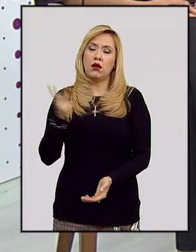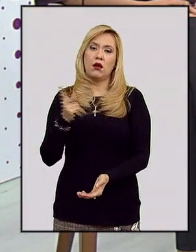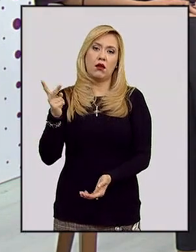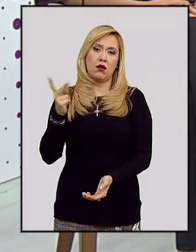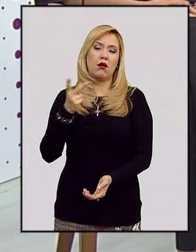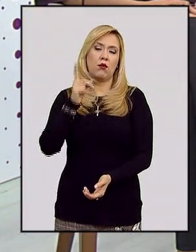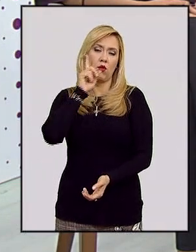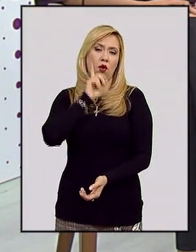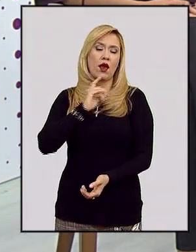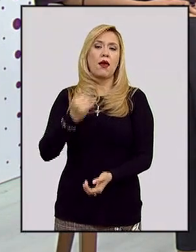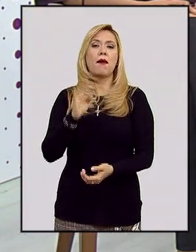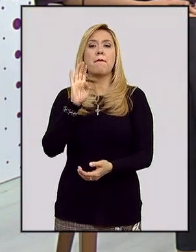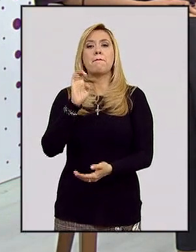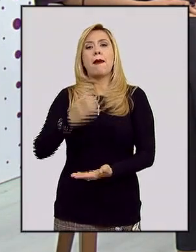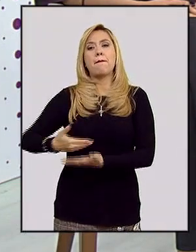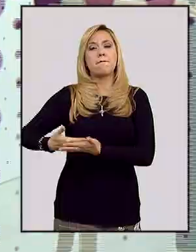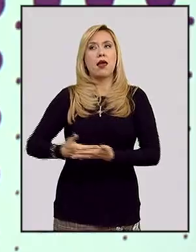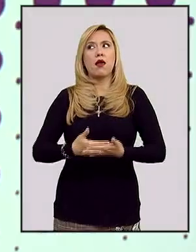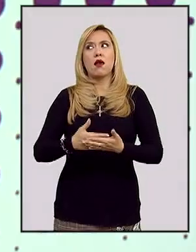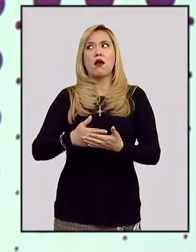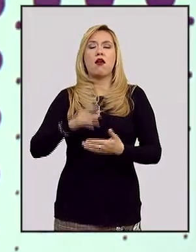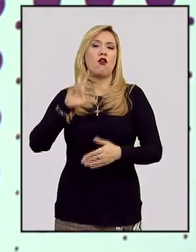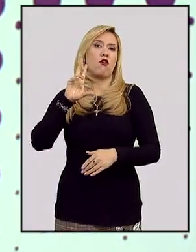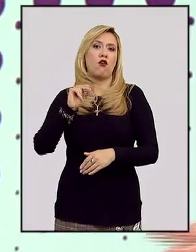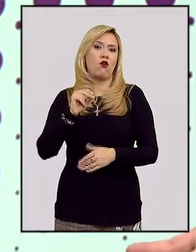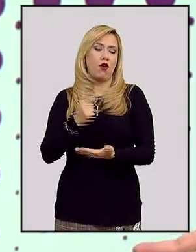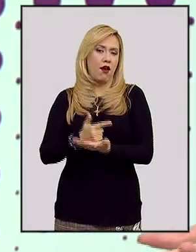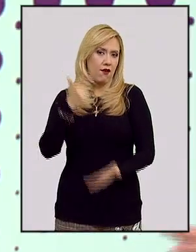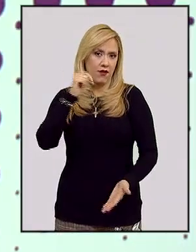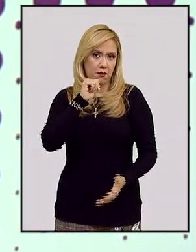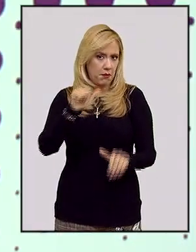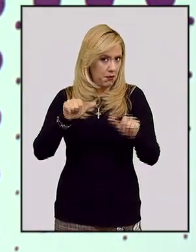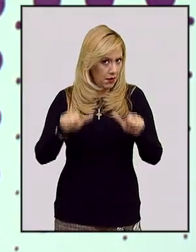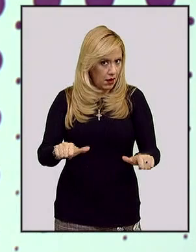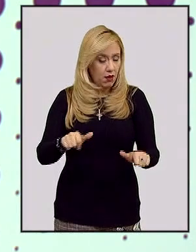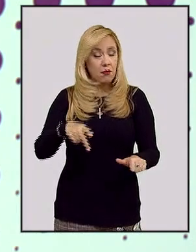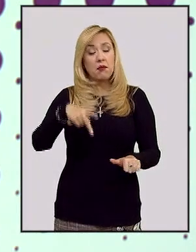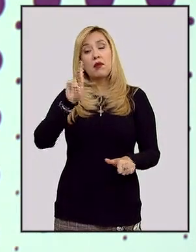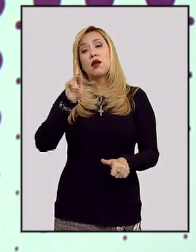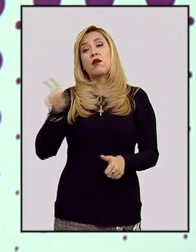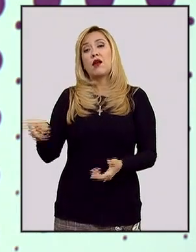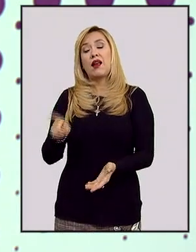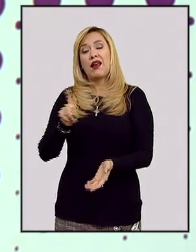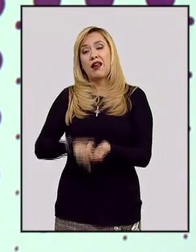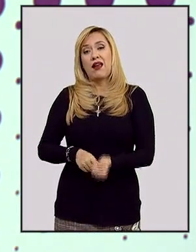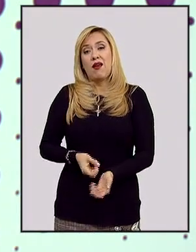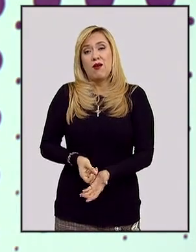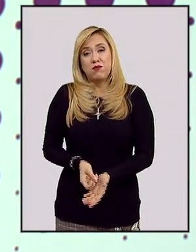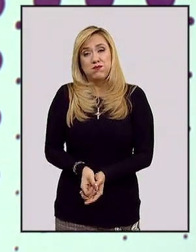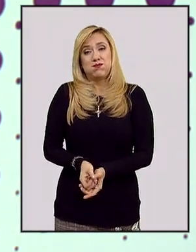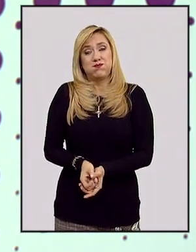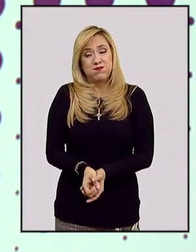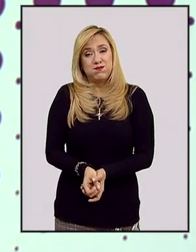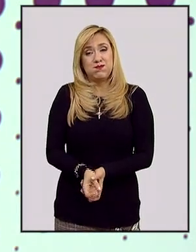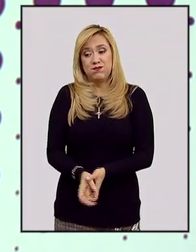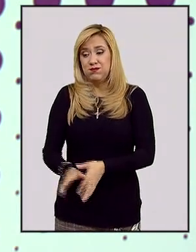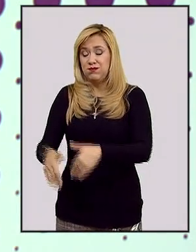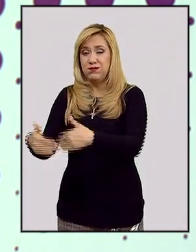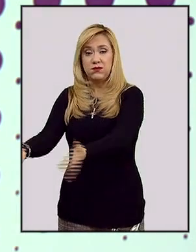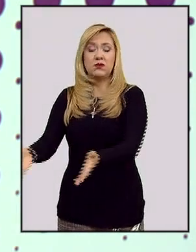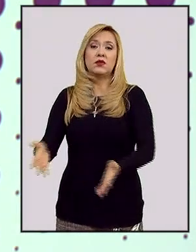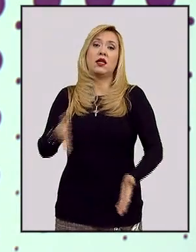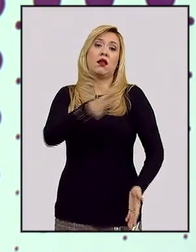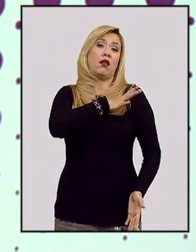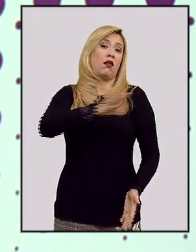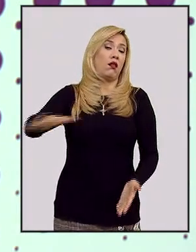no sufrieron un daño físico, pero el hecho de estar pariendo, de haber sido negada la atención, pues justamente